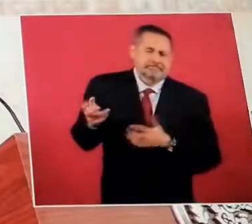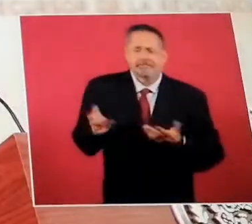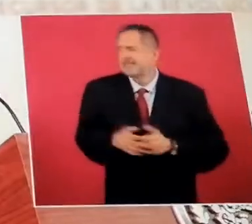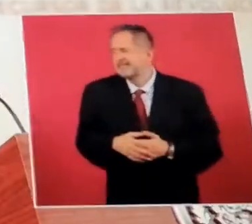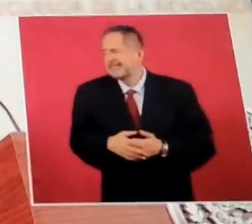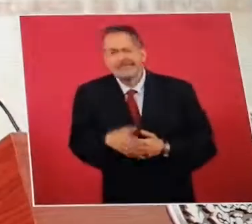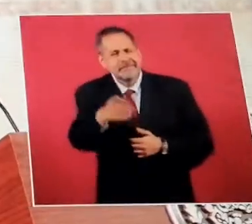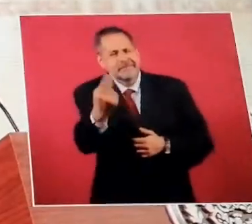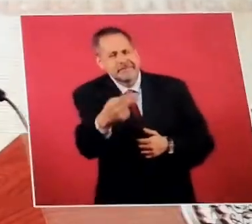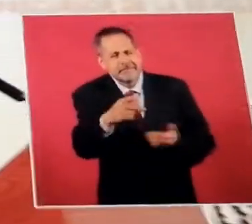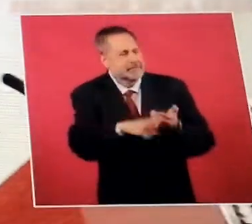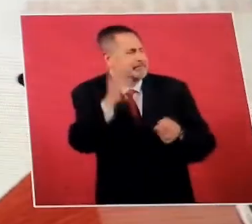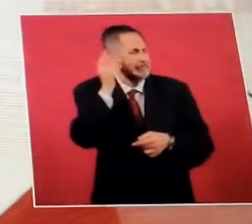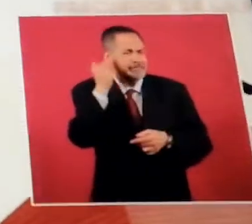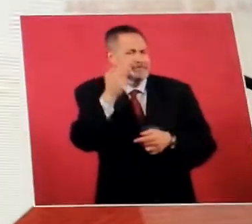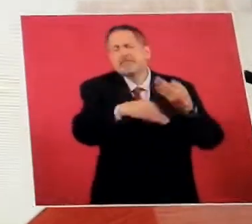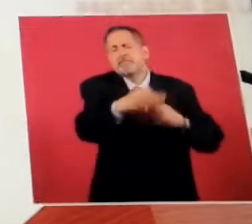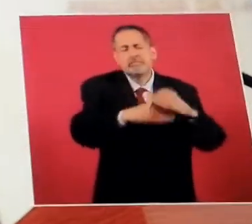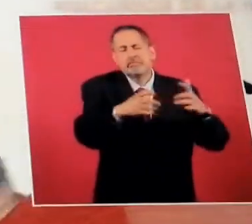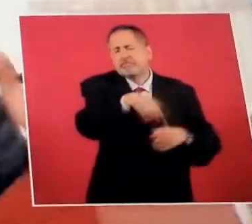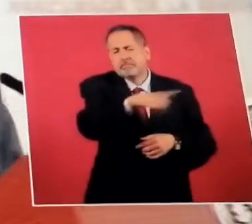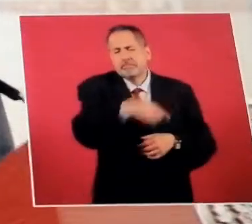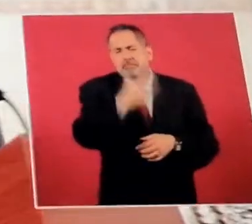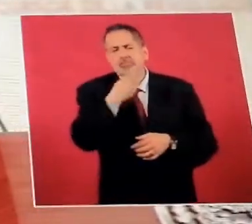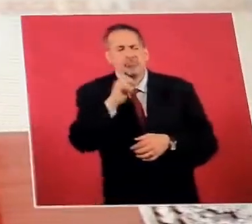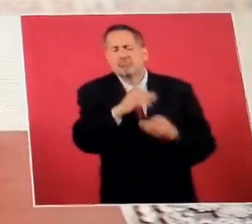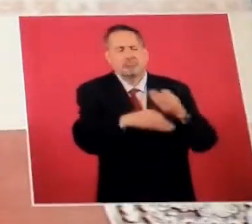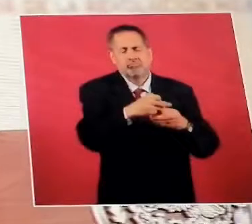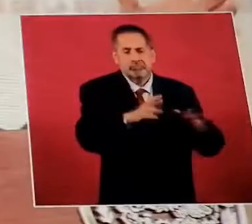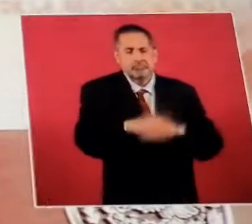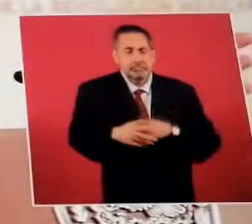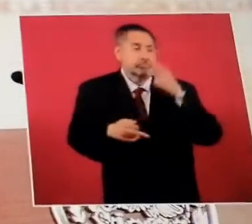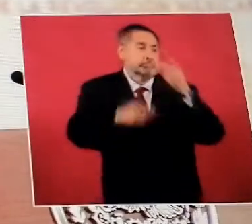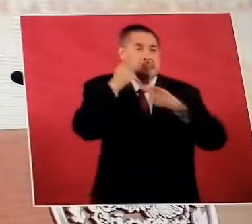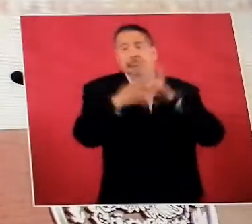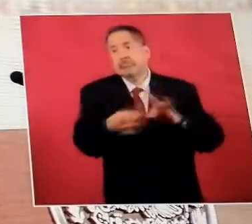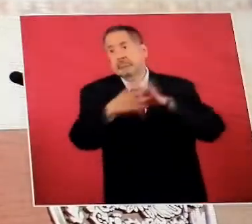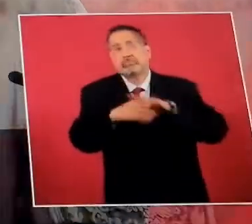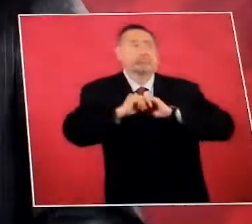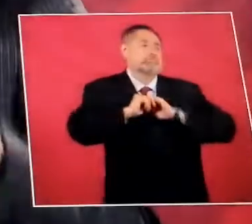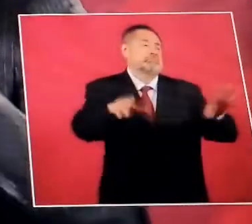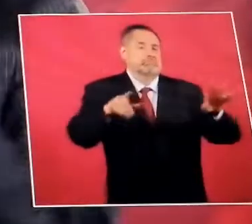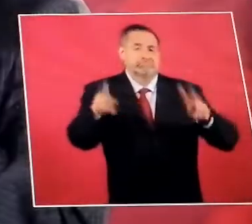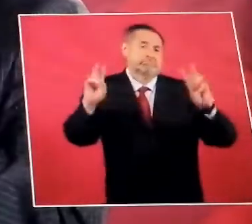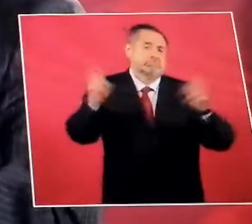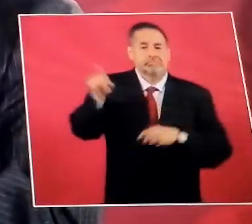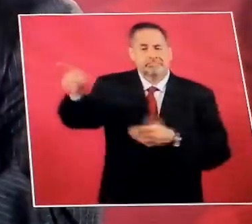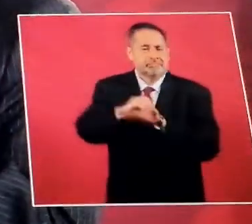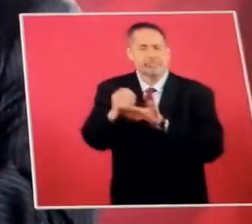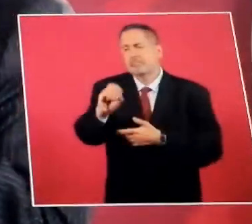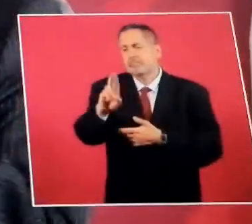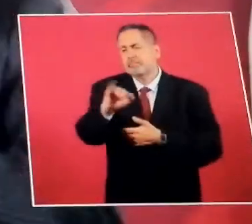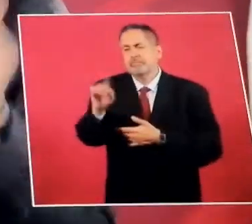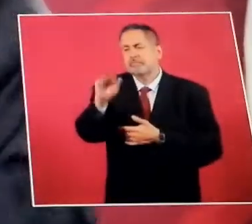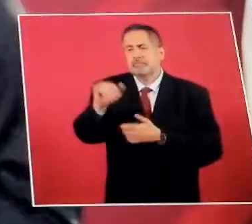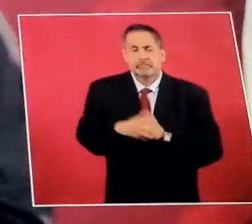¿Cómo se llaman los conductores de radio? Bueno, todos, mujeres y hombres, sacaron el tema de Orizaba. Incluso